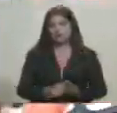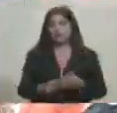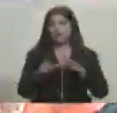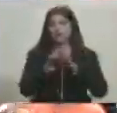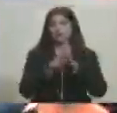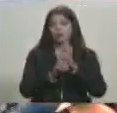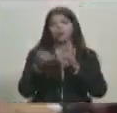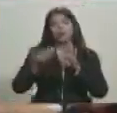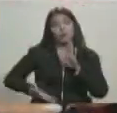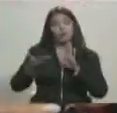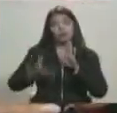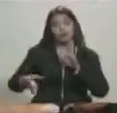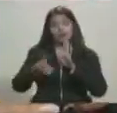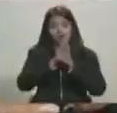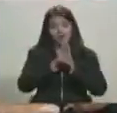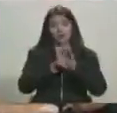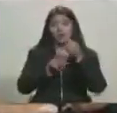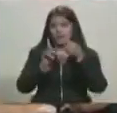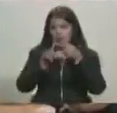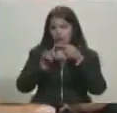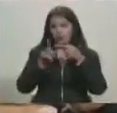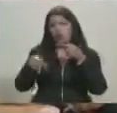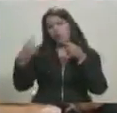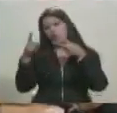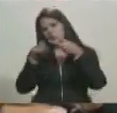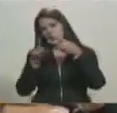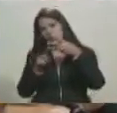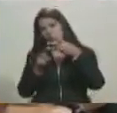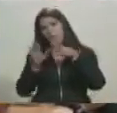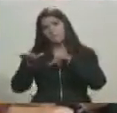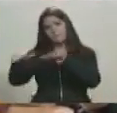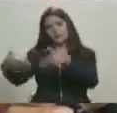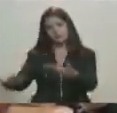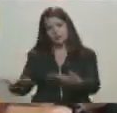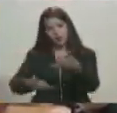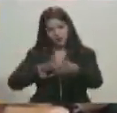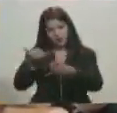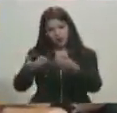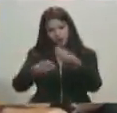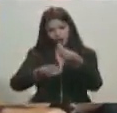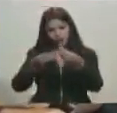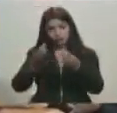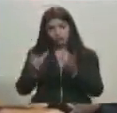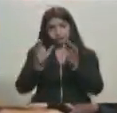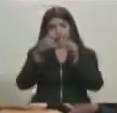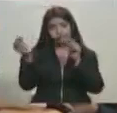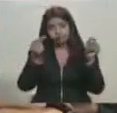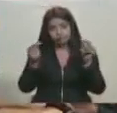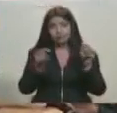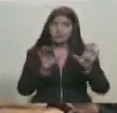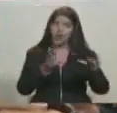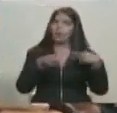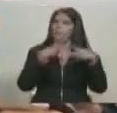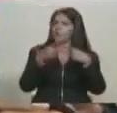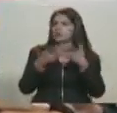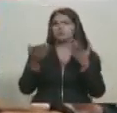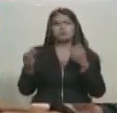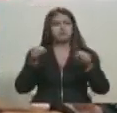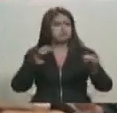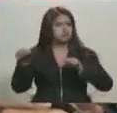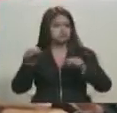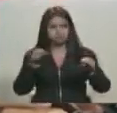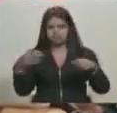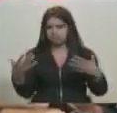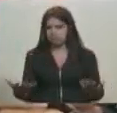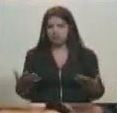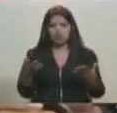importantes decretos, ya usted estaba mencionando uno de ellos. ¿Cuáles serán esos siguientes pasos que estarán efectuando con las siguientes sesiones? Bueno, no, eso es un proceso dinámico, la Asamblea Nacional